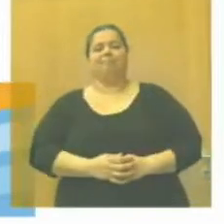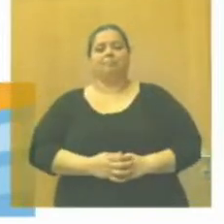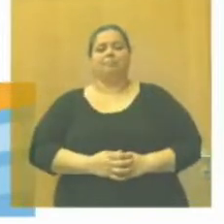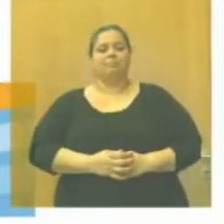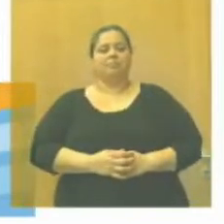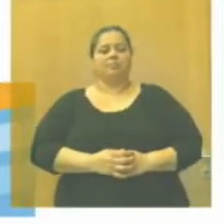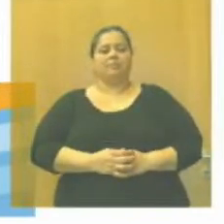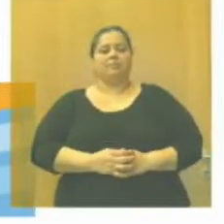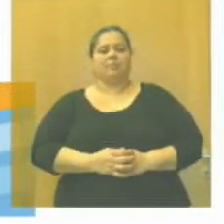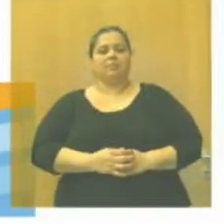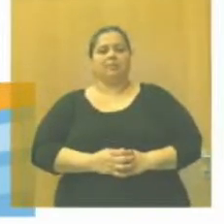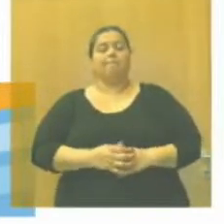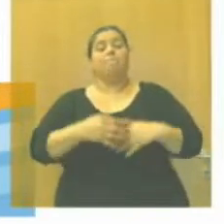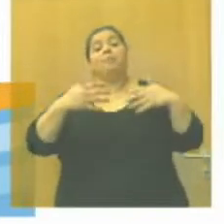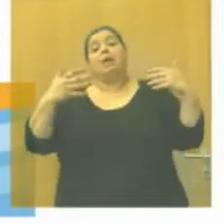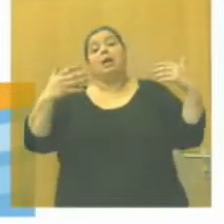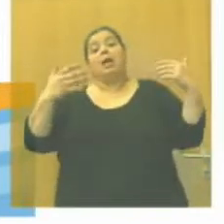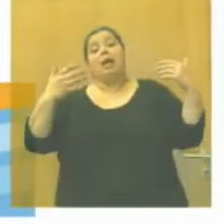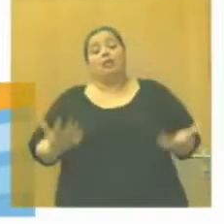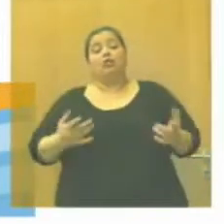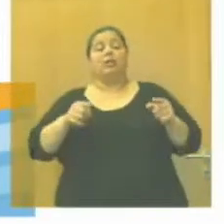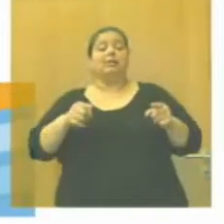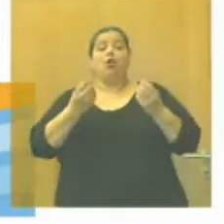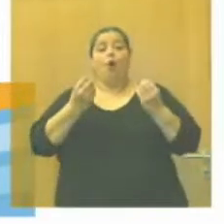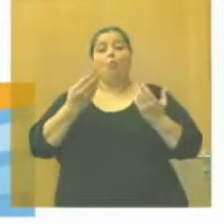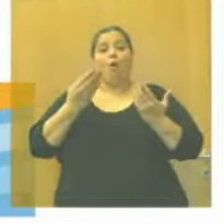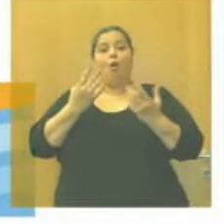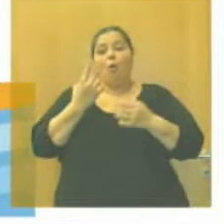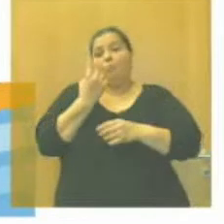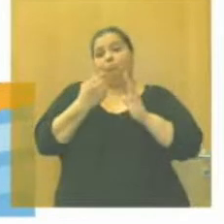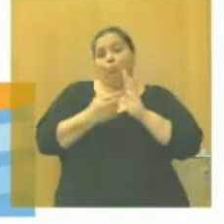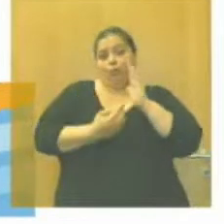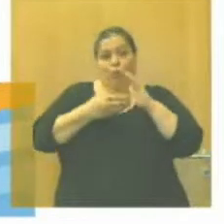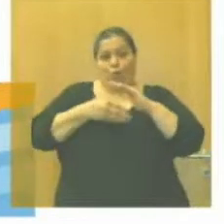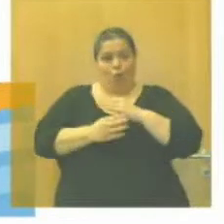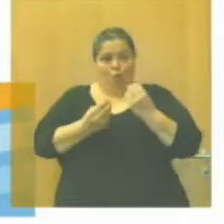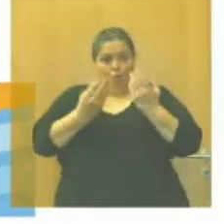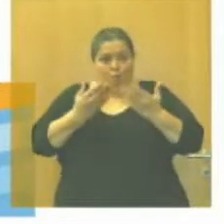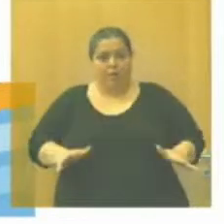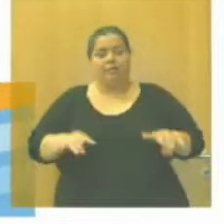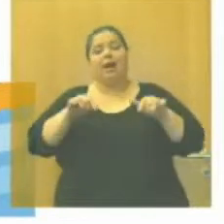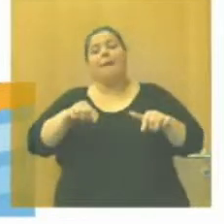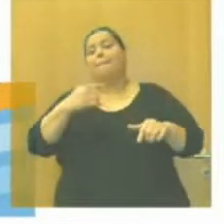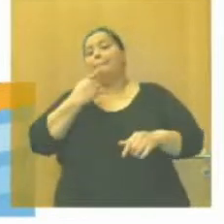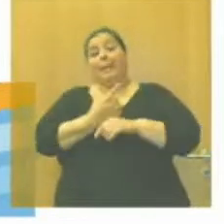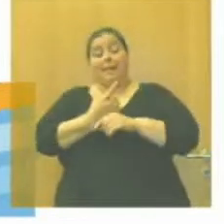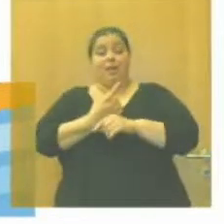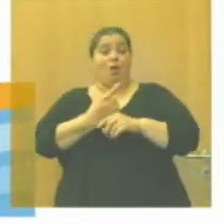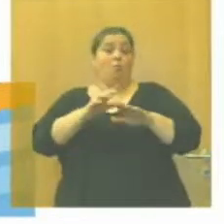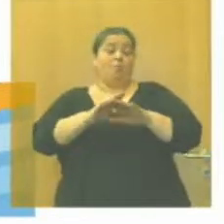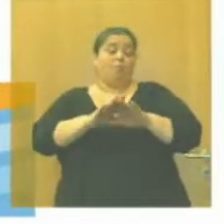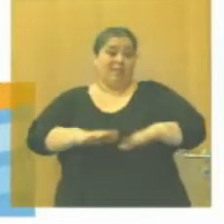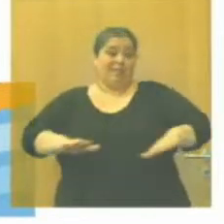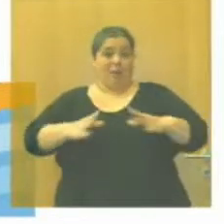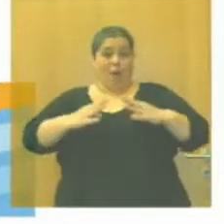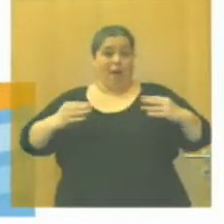Perdón. Entonces, los puntos de entrada y los niveles que estamos viendo para esta estrategia es el nivel escolar. Entonces, estamos hablando